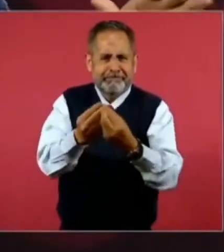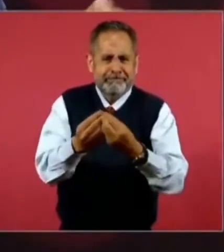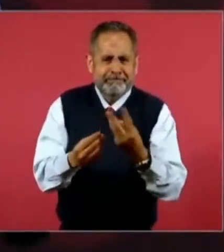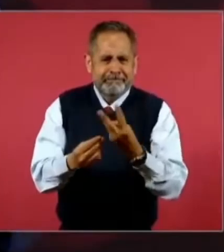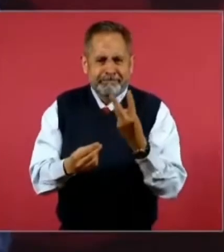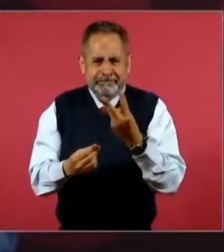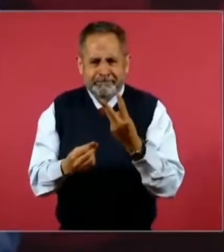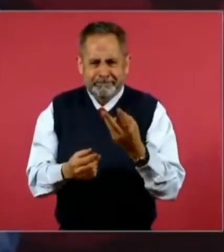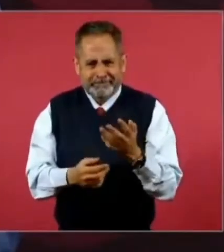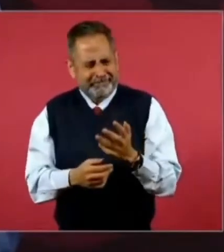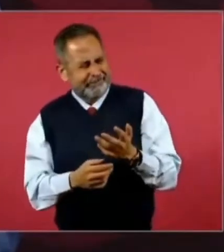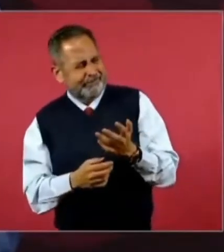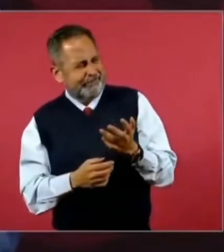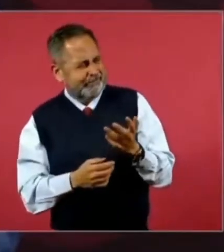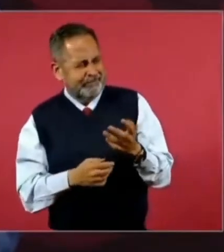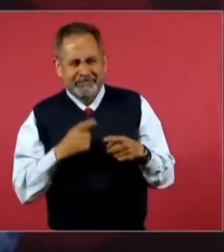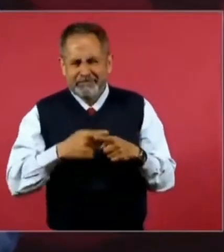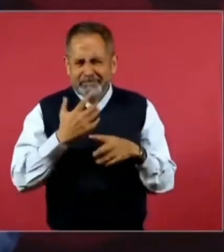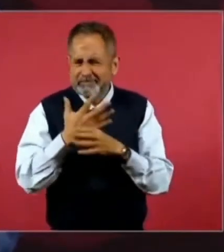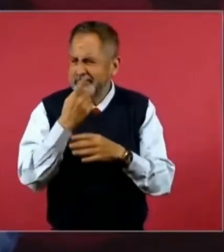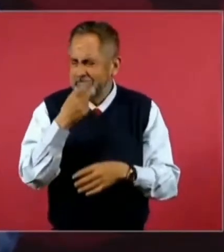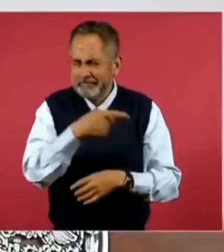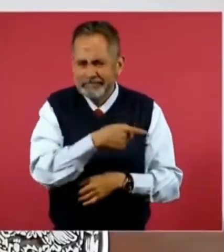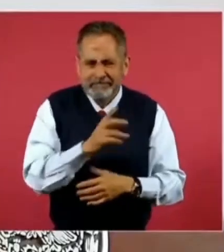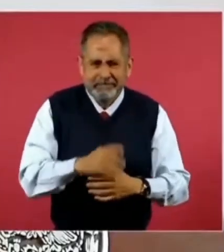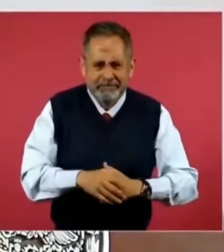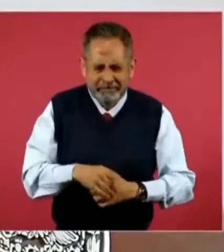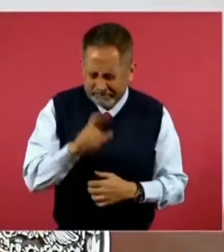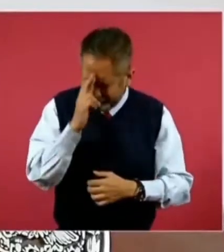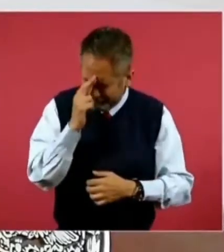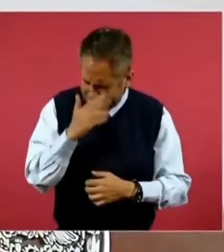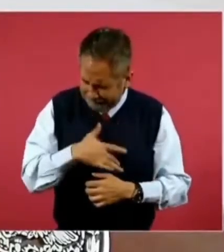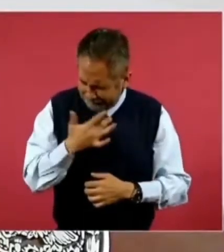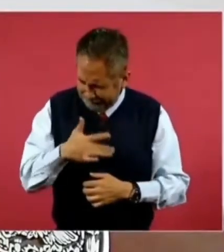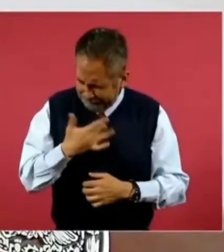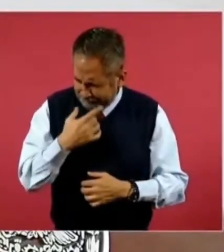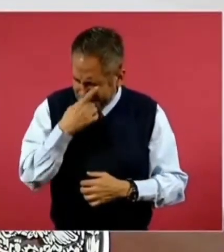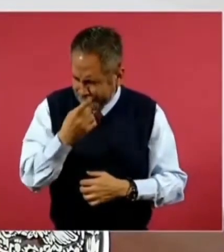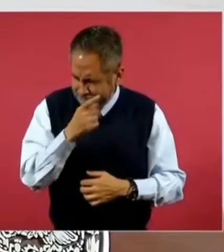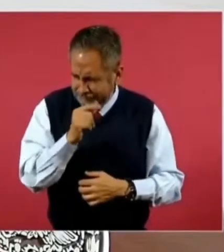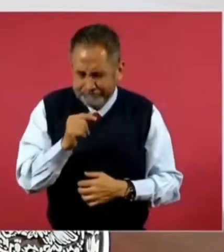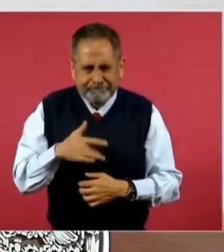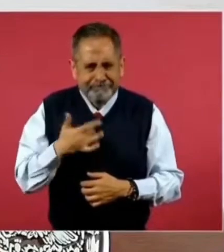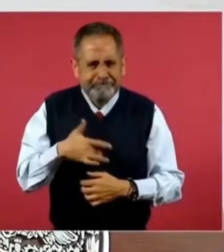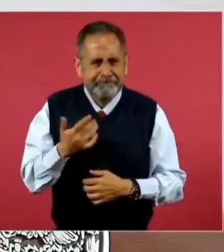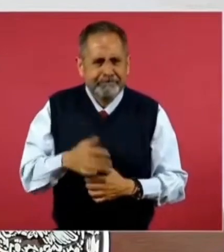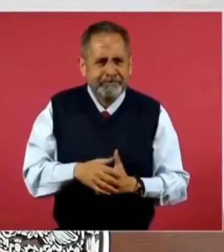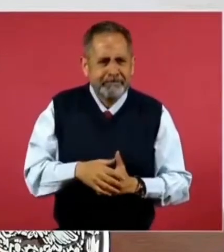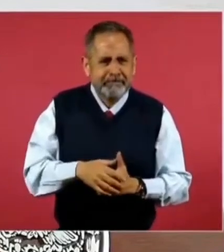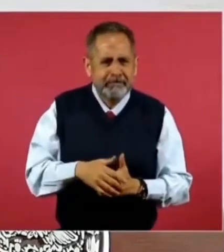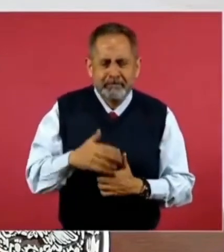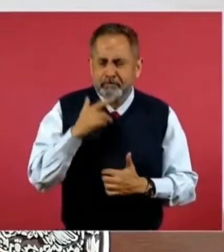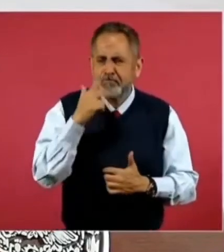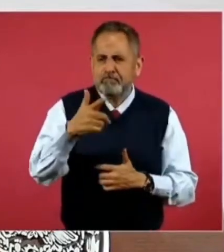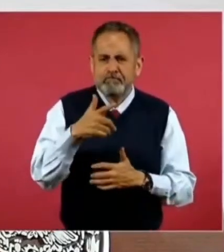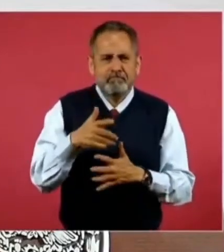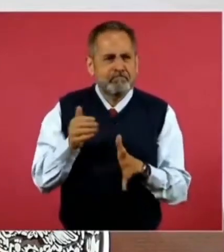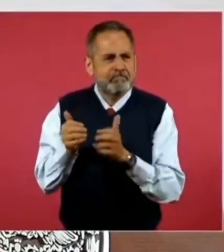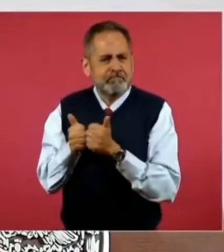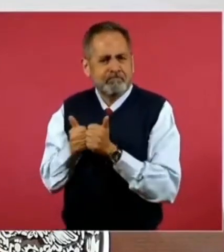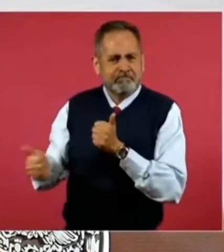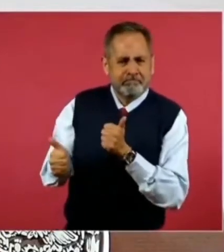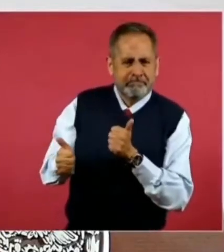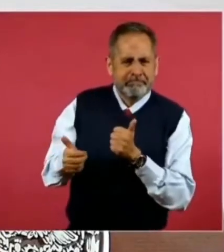hubo alguien ahí que dijo, a ver si me acuerdo, que sería lo mejor.